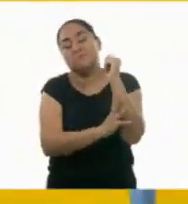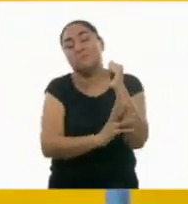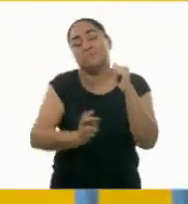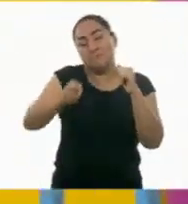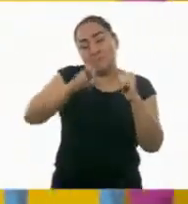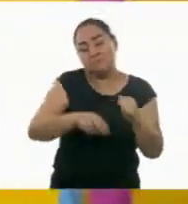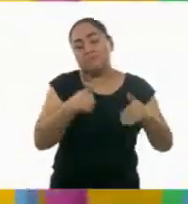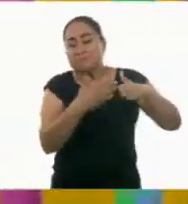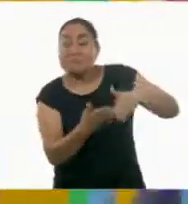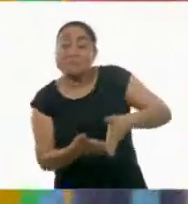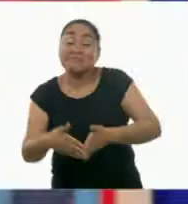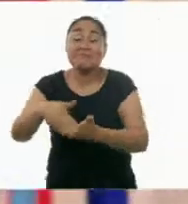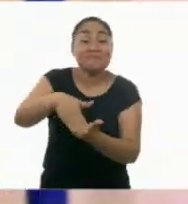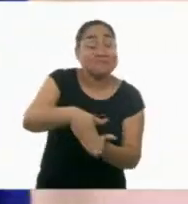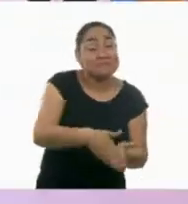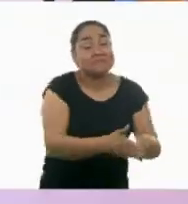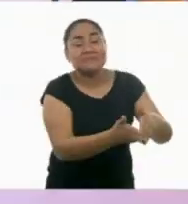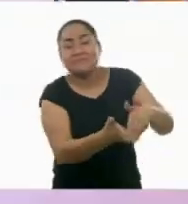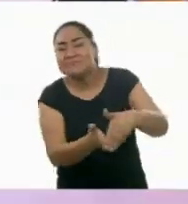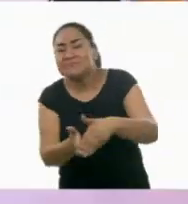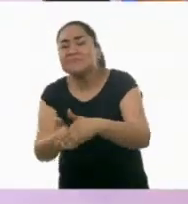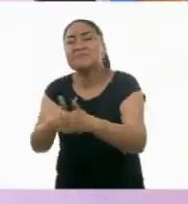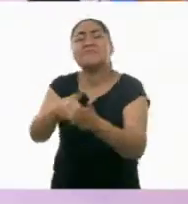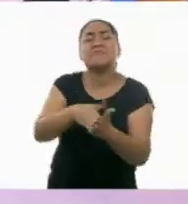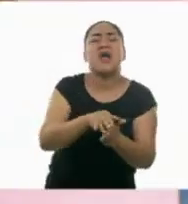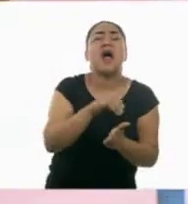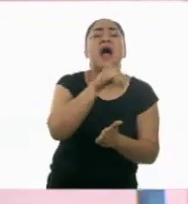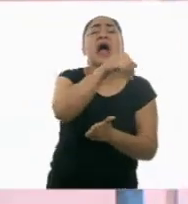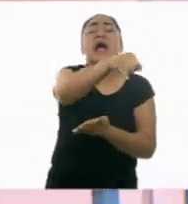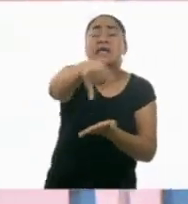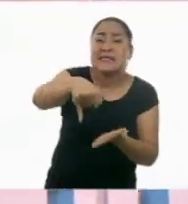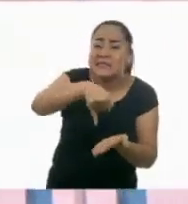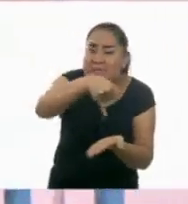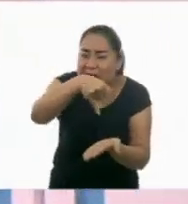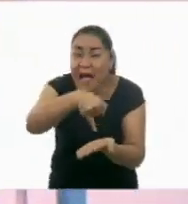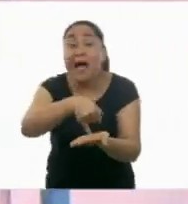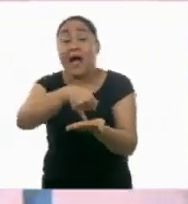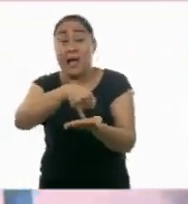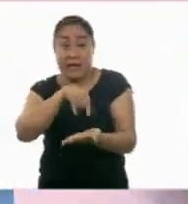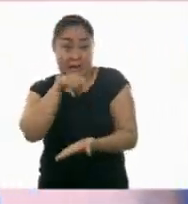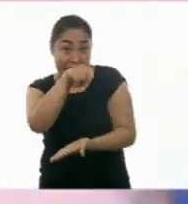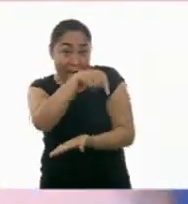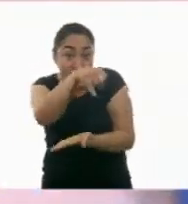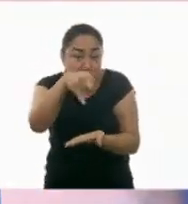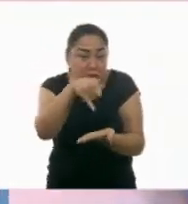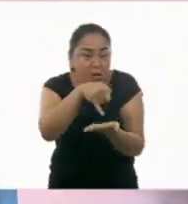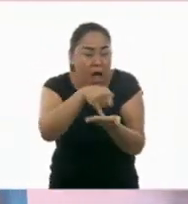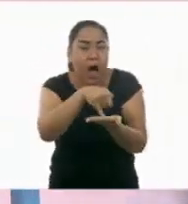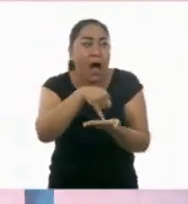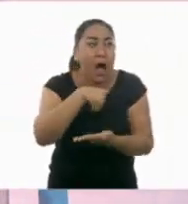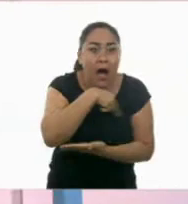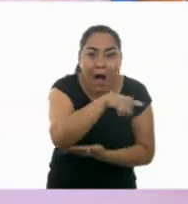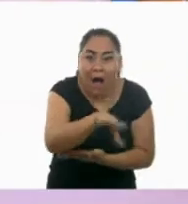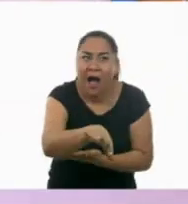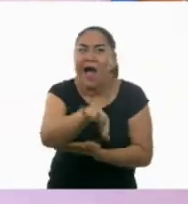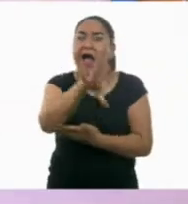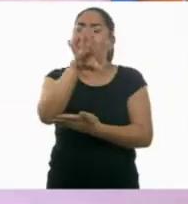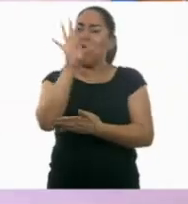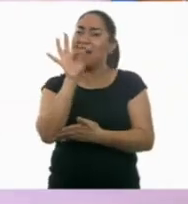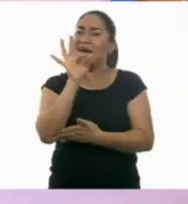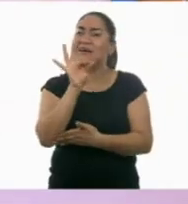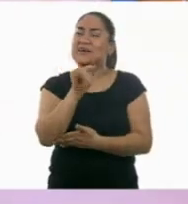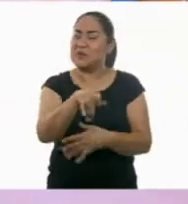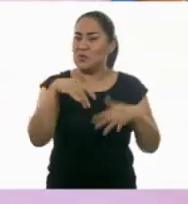navegando bodón bodón y a una isla llegué bodón bodón y en la isla encontré